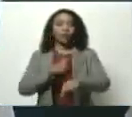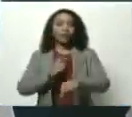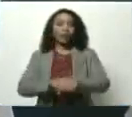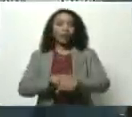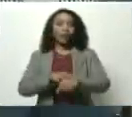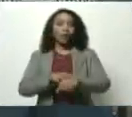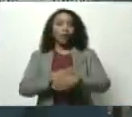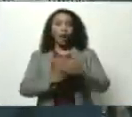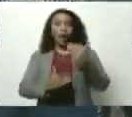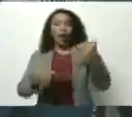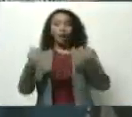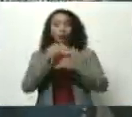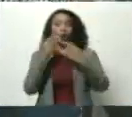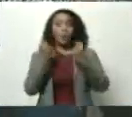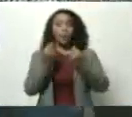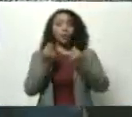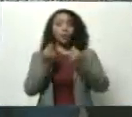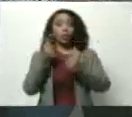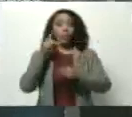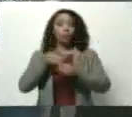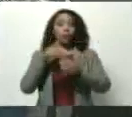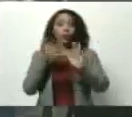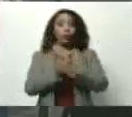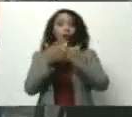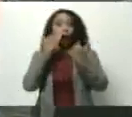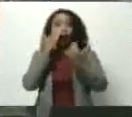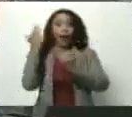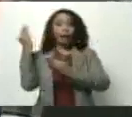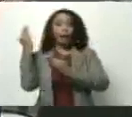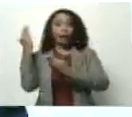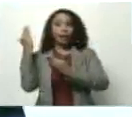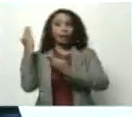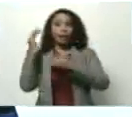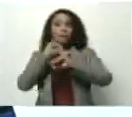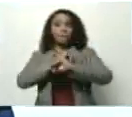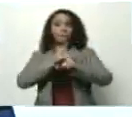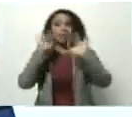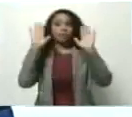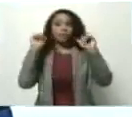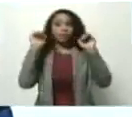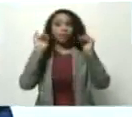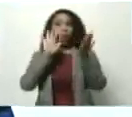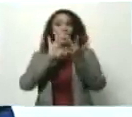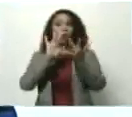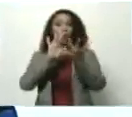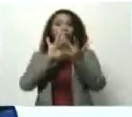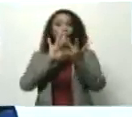de los precios del crudo con estas imágenes despedimos esta transmisión